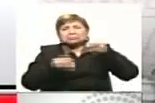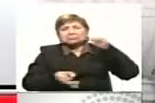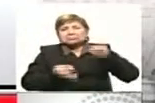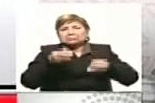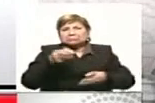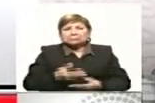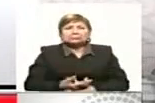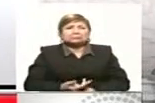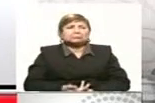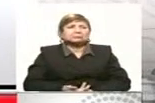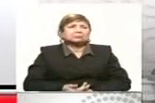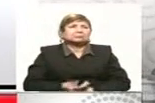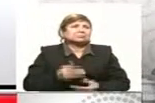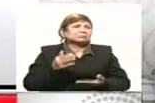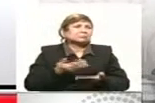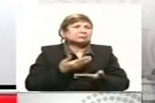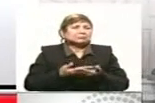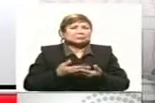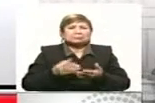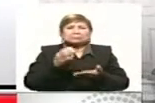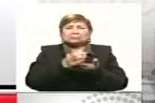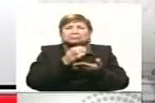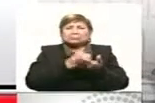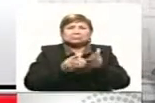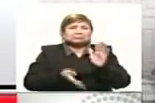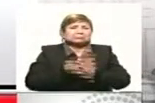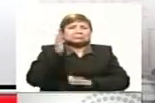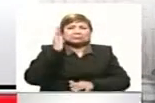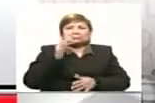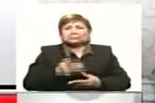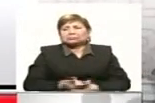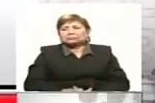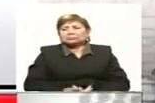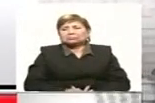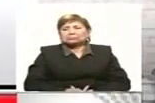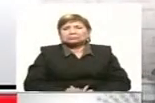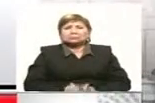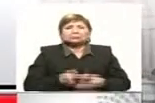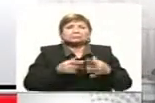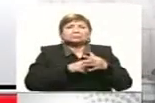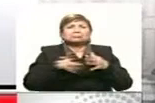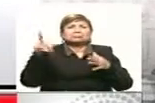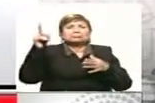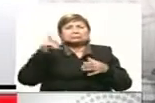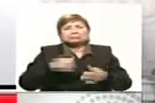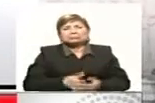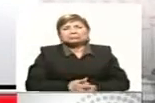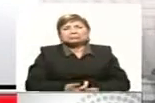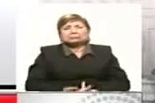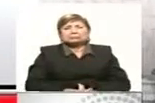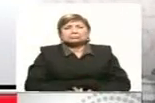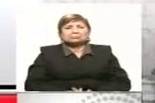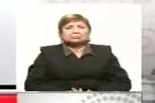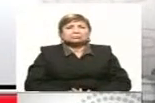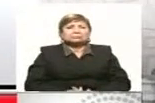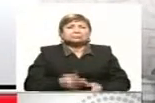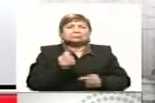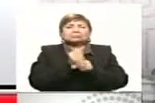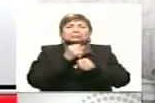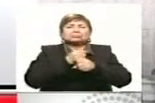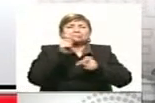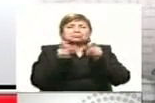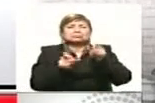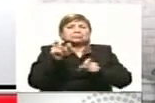judiciales, arbitrajes, contratistas que se han ido, se han escapado, qué sé yo, problemas de la obra